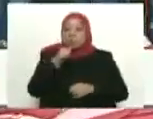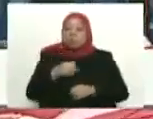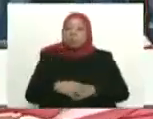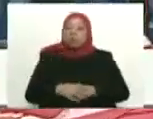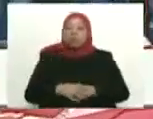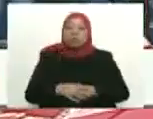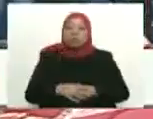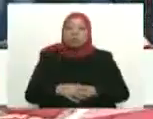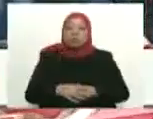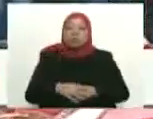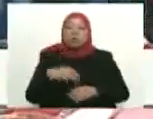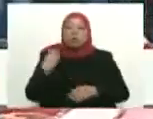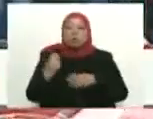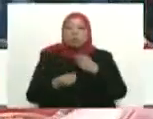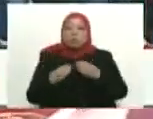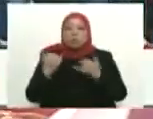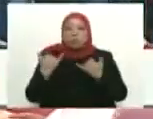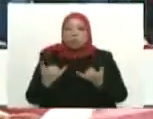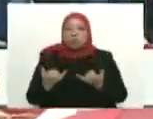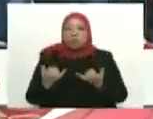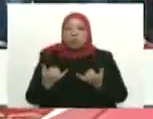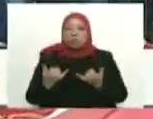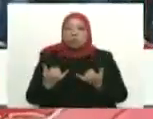Yané Escalona.